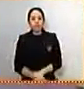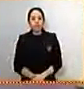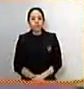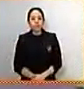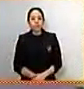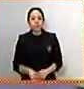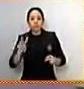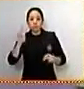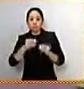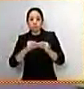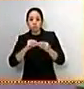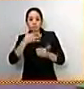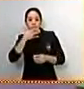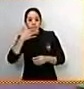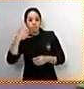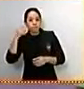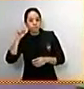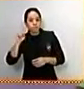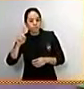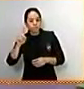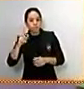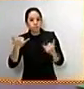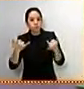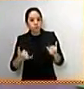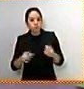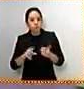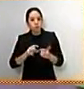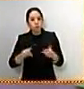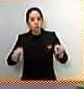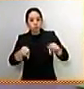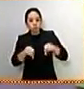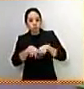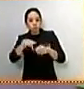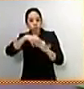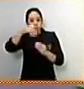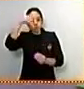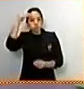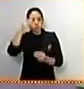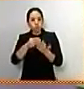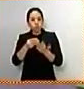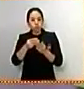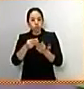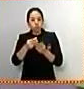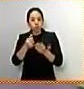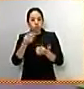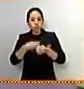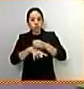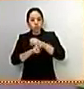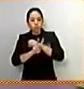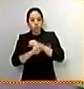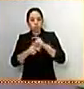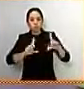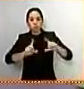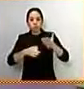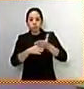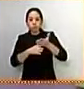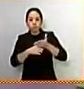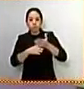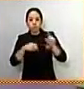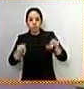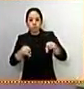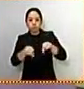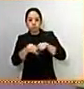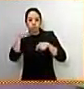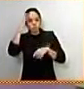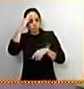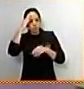Y como 2 números son mejor que 1, ahora juntos vas a multiplicar su dinero con premiados. Prepare su boleto porque juntos conoceremos el